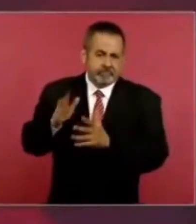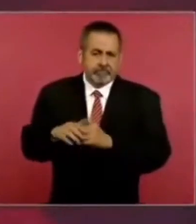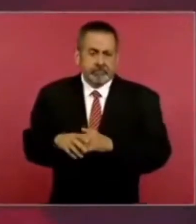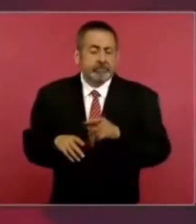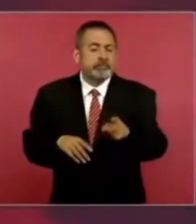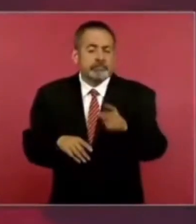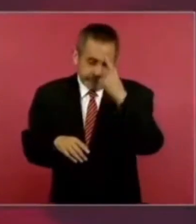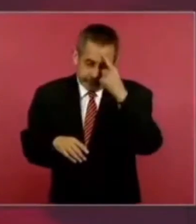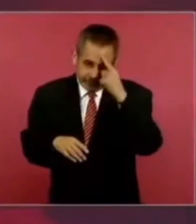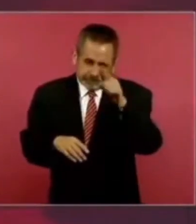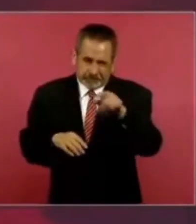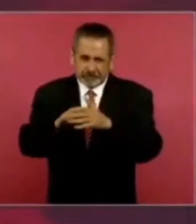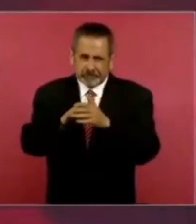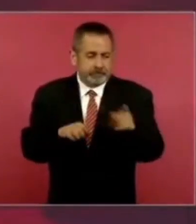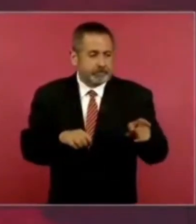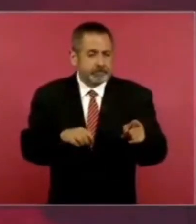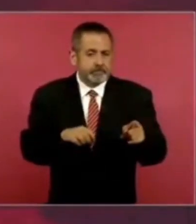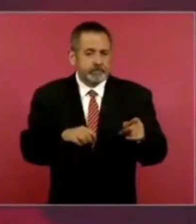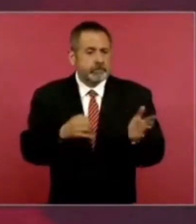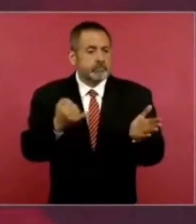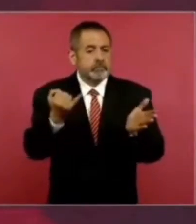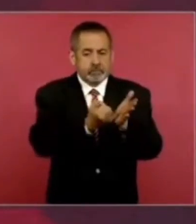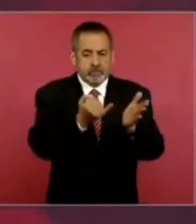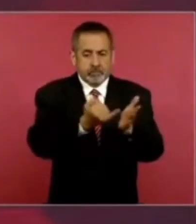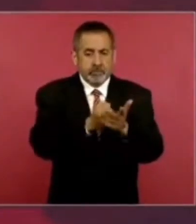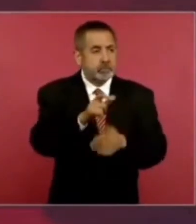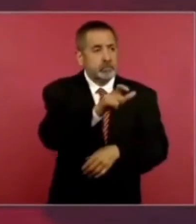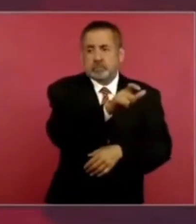cuando se quitó la condonación de impuestos,